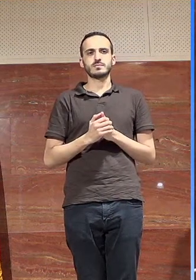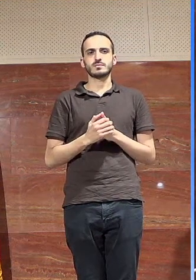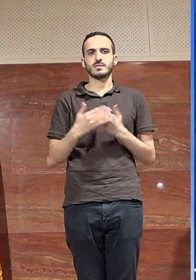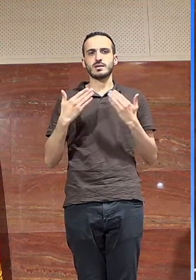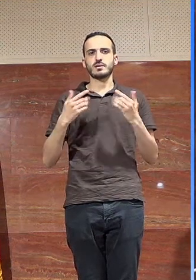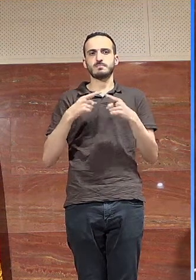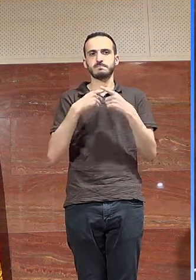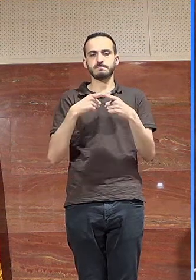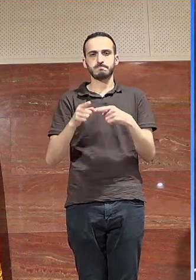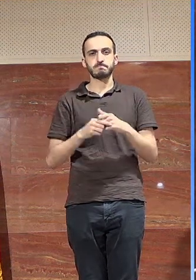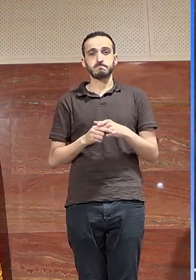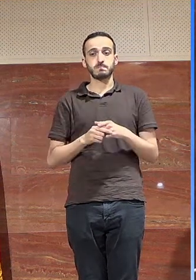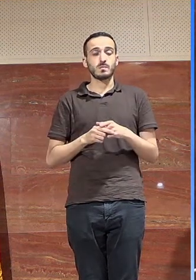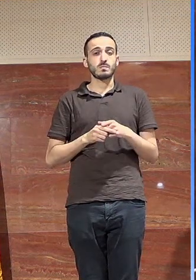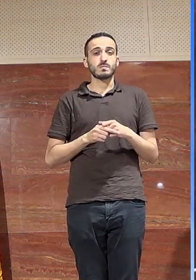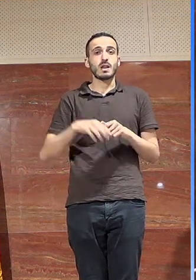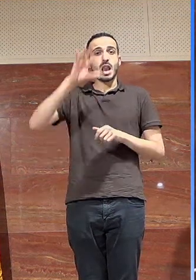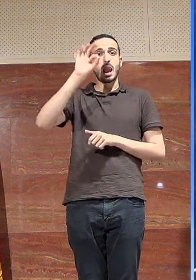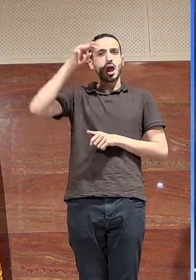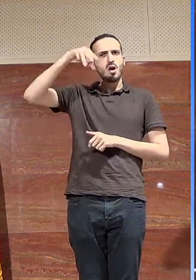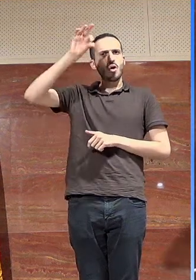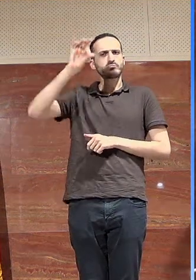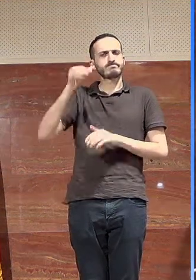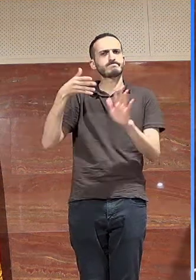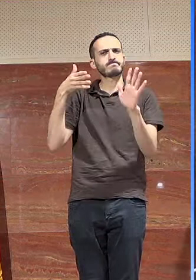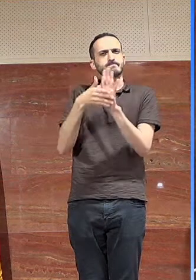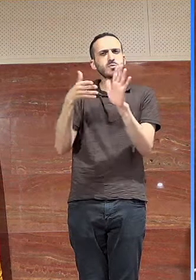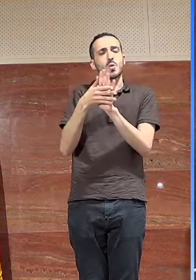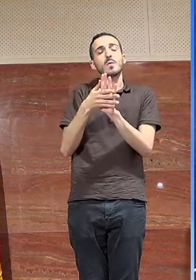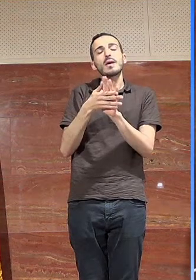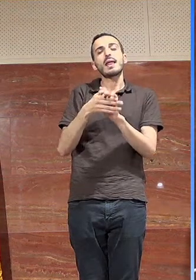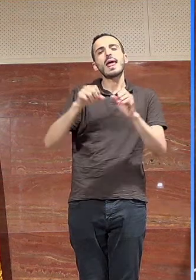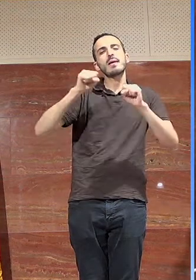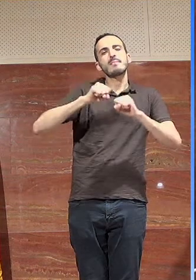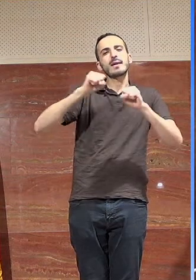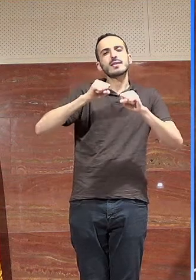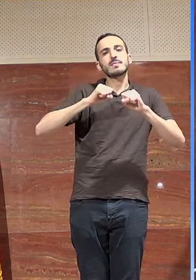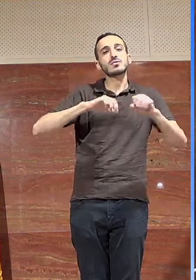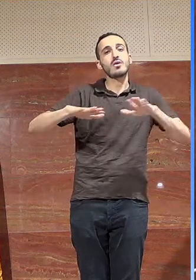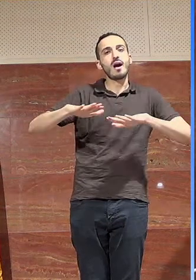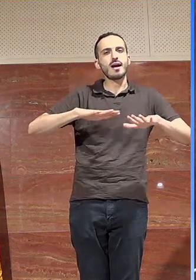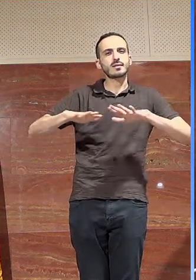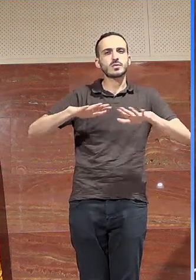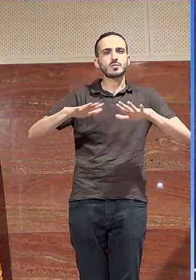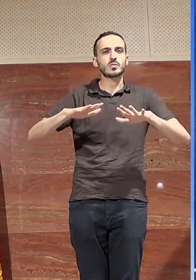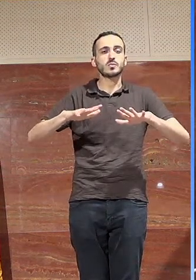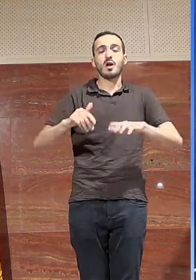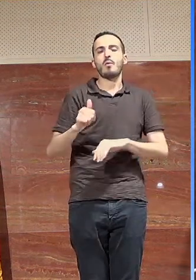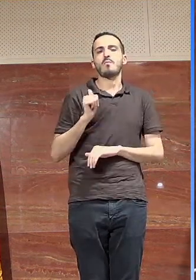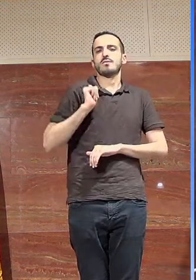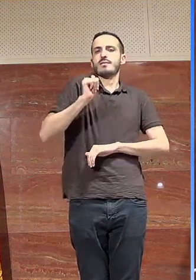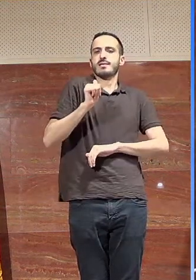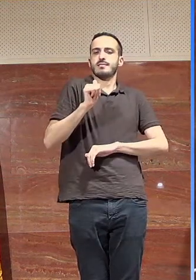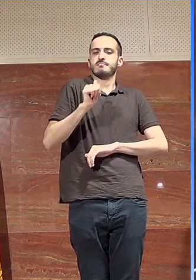Bien, la Organización Mundial de la Salud define el envejecimiento activo como el proceso por el que se optimizan las oportunidades de bienestar